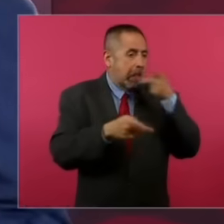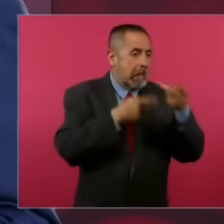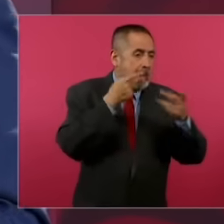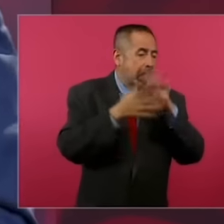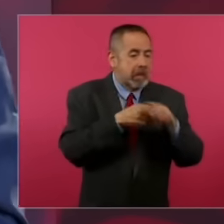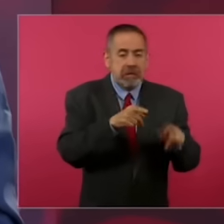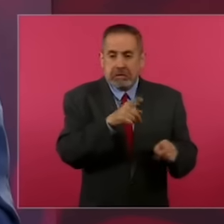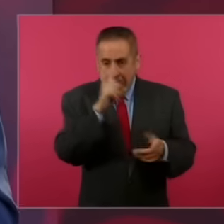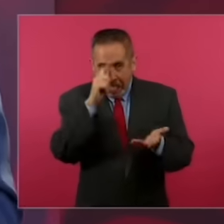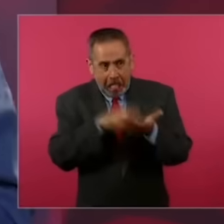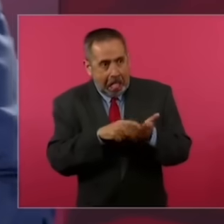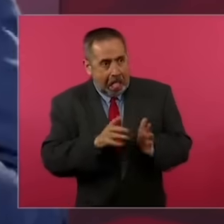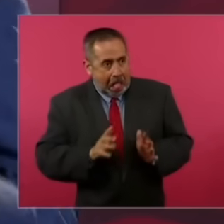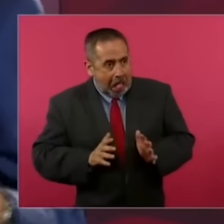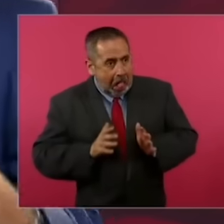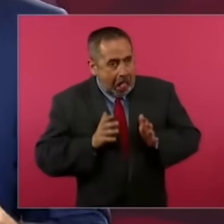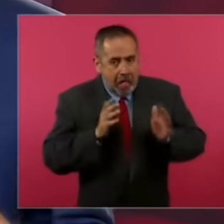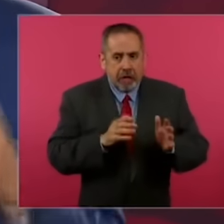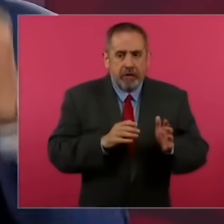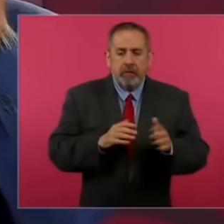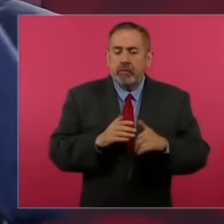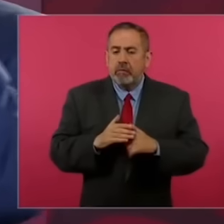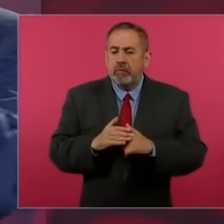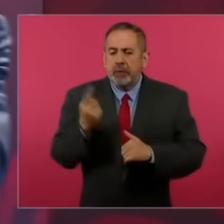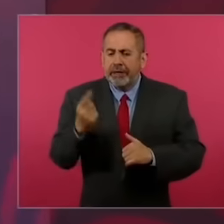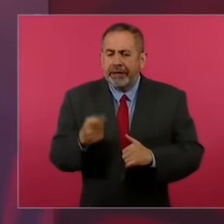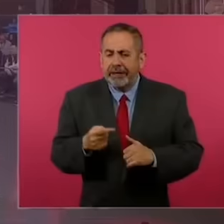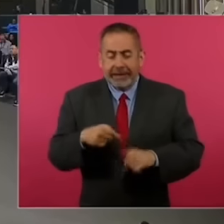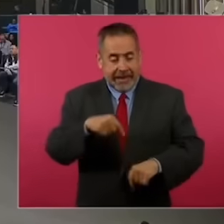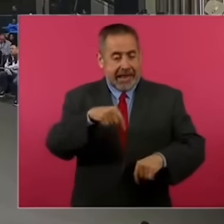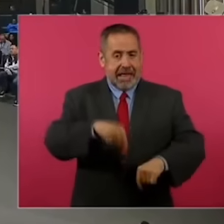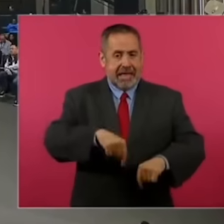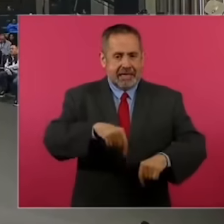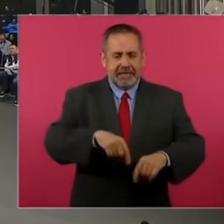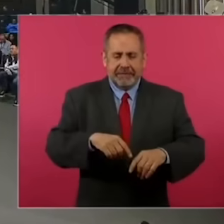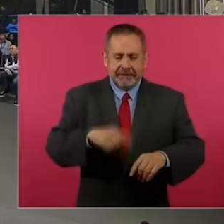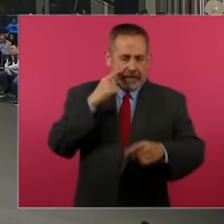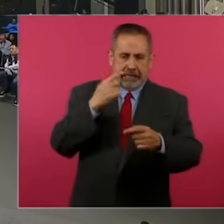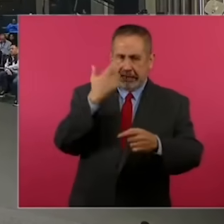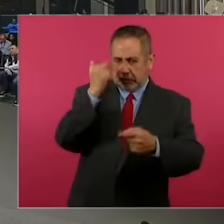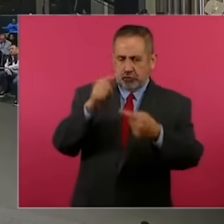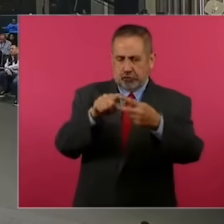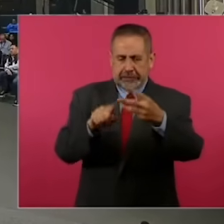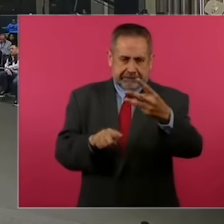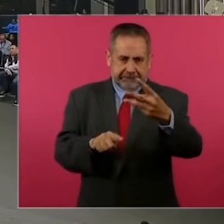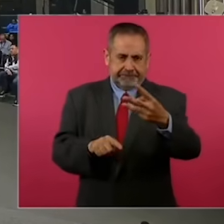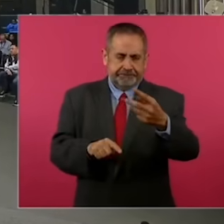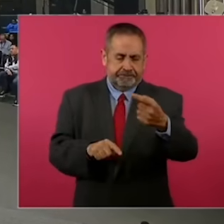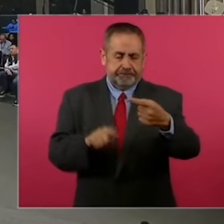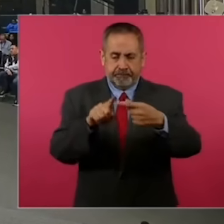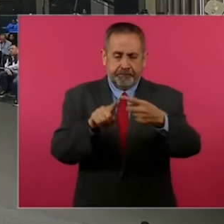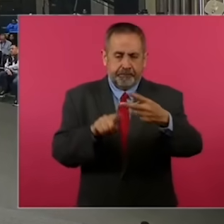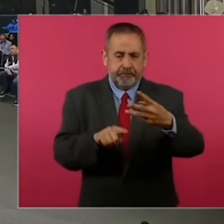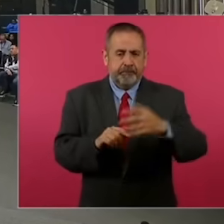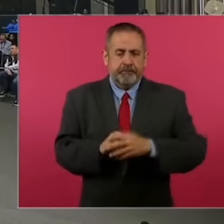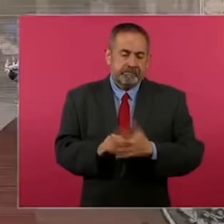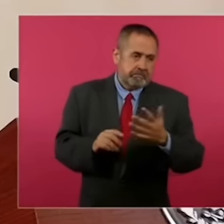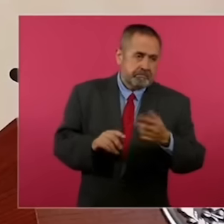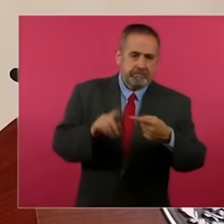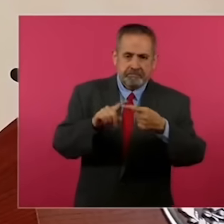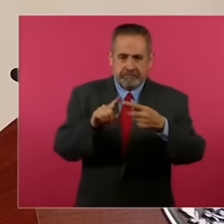Porque aquí están, son tres razones o